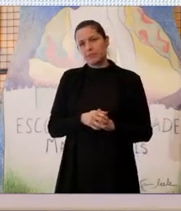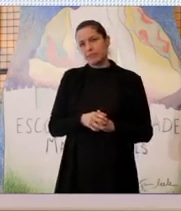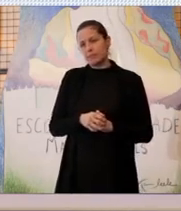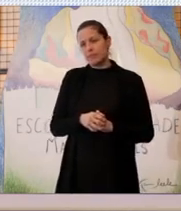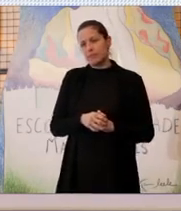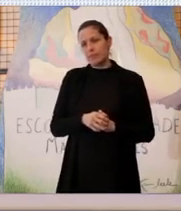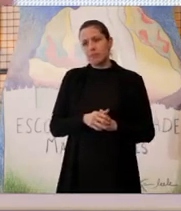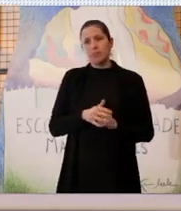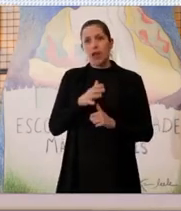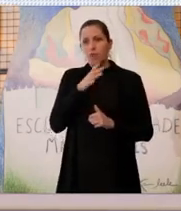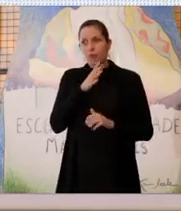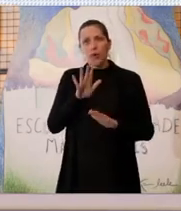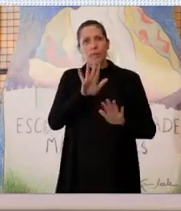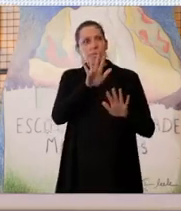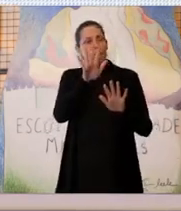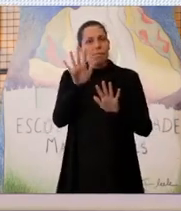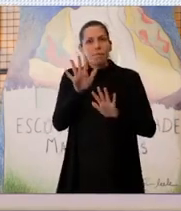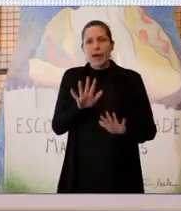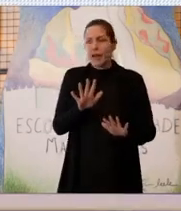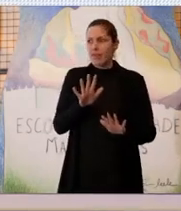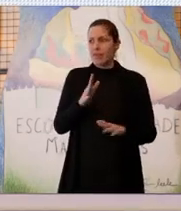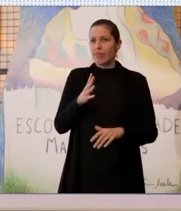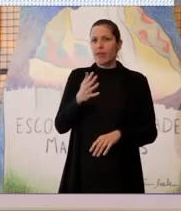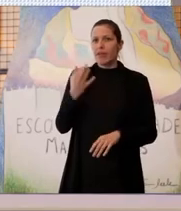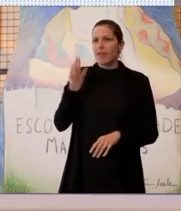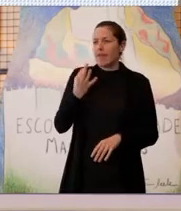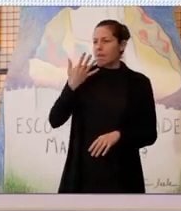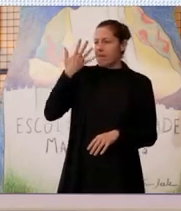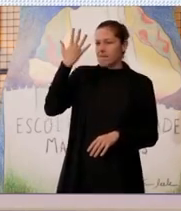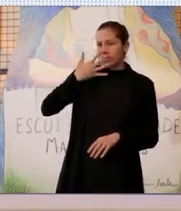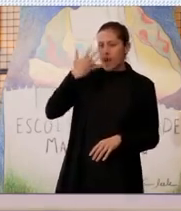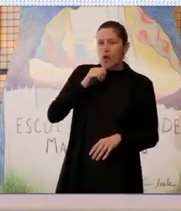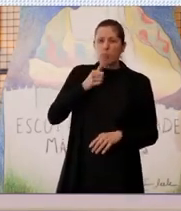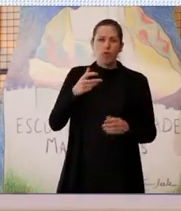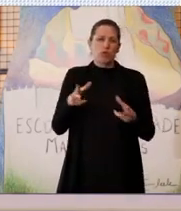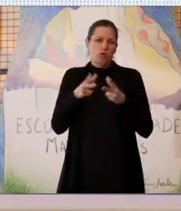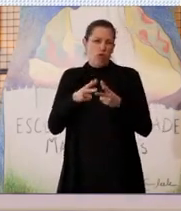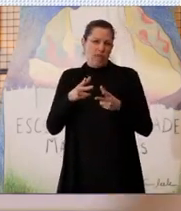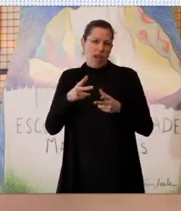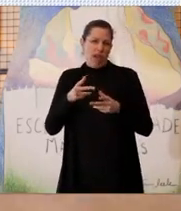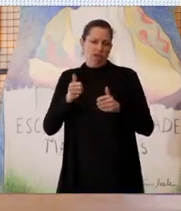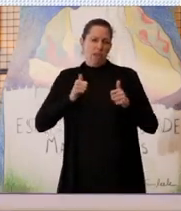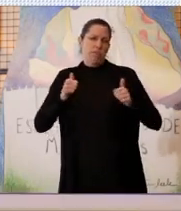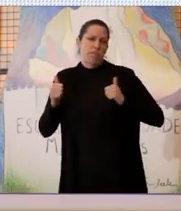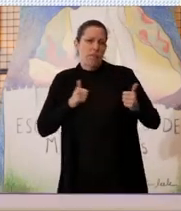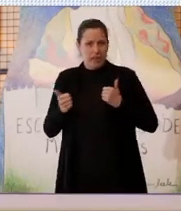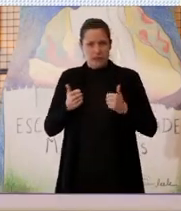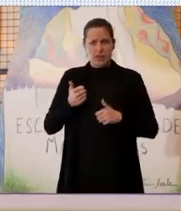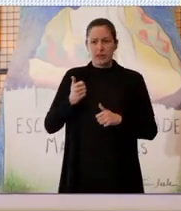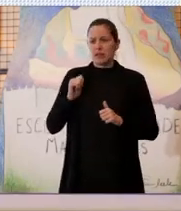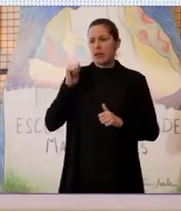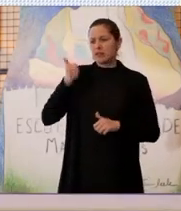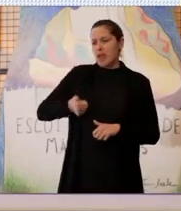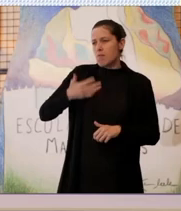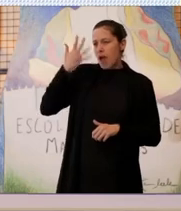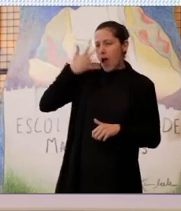la sospecha porque estamos la sociedad machista educa de esta manera en la competencia en el mérito de las mujeres y de